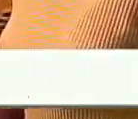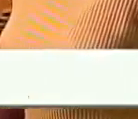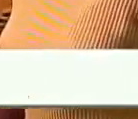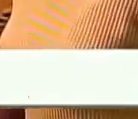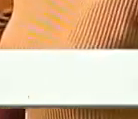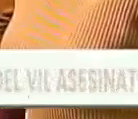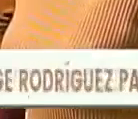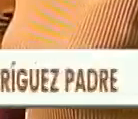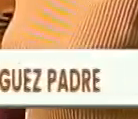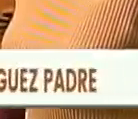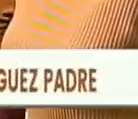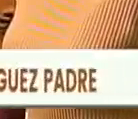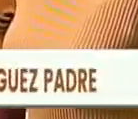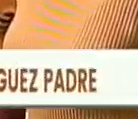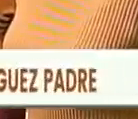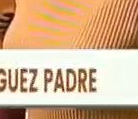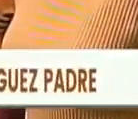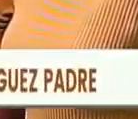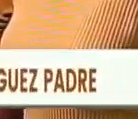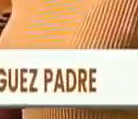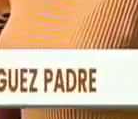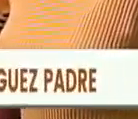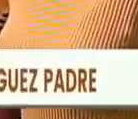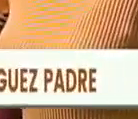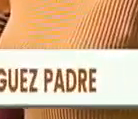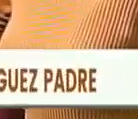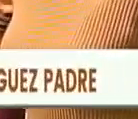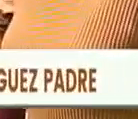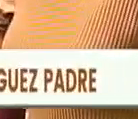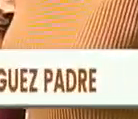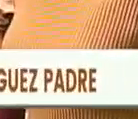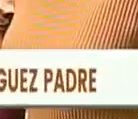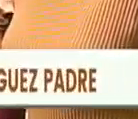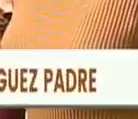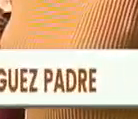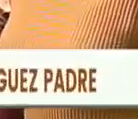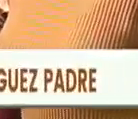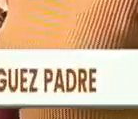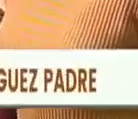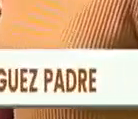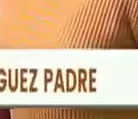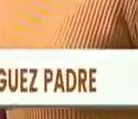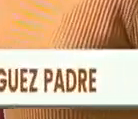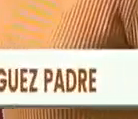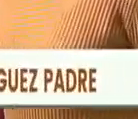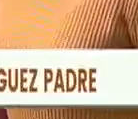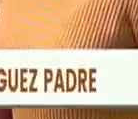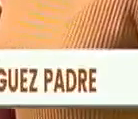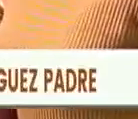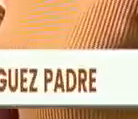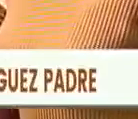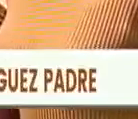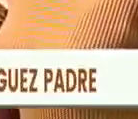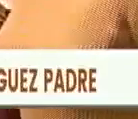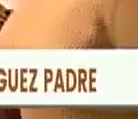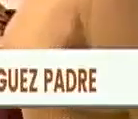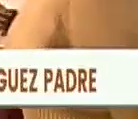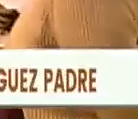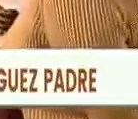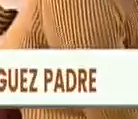Venezuela, que encabezó junto al rector magnífico Jesús María Bianco las luchas por la